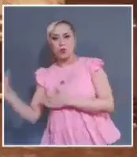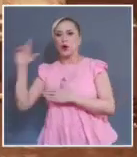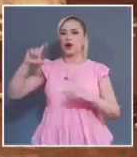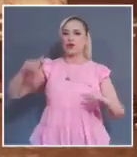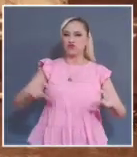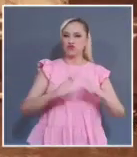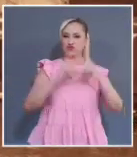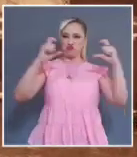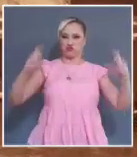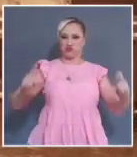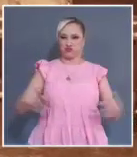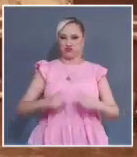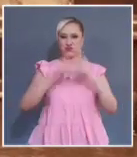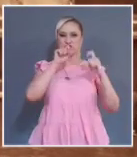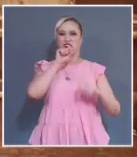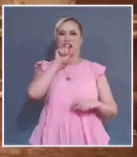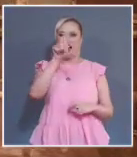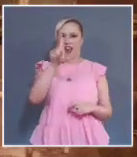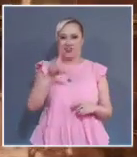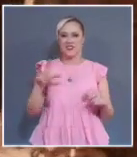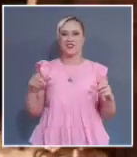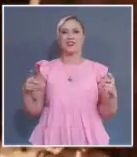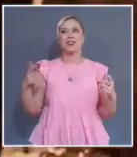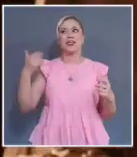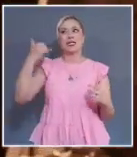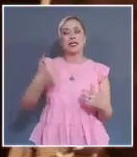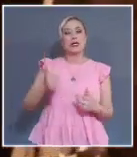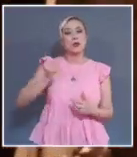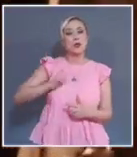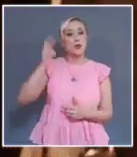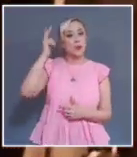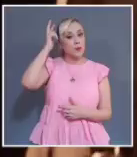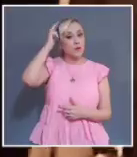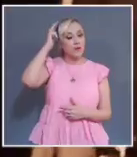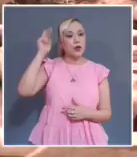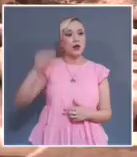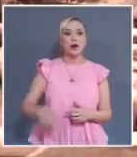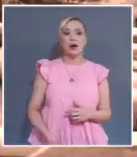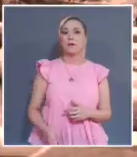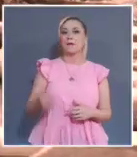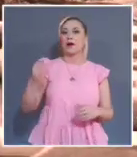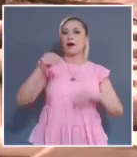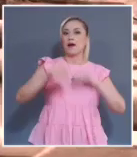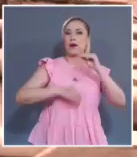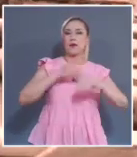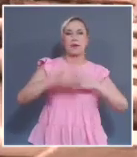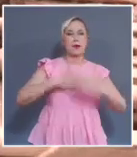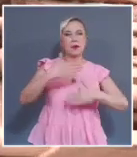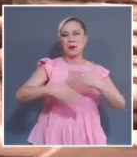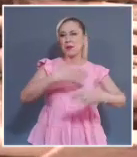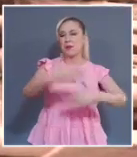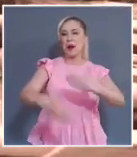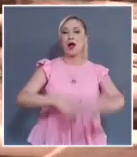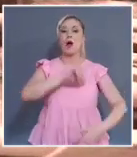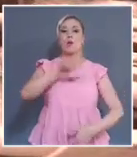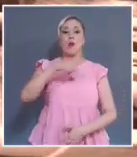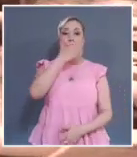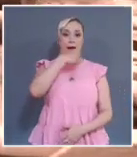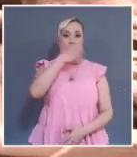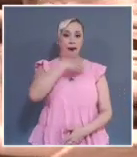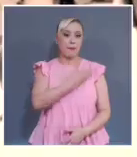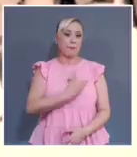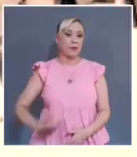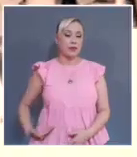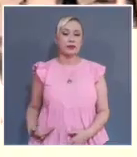En 1936, el general Lázaro Cárdenas colocó la primera piedra del edificio sede de la Corte, cuya construcción tardó